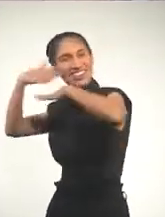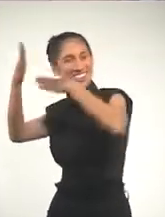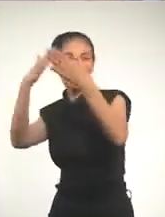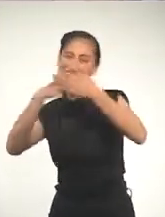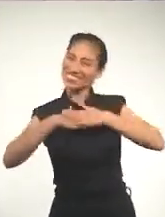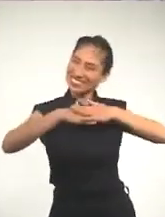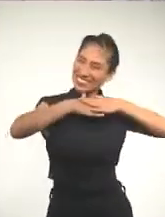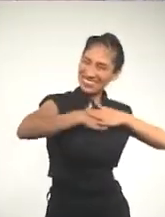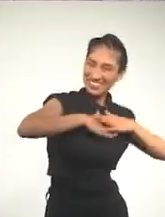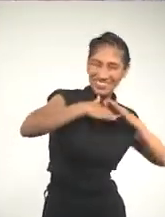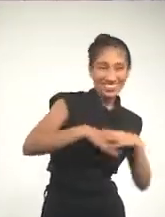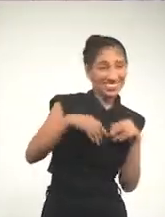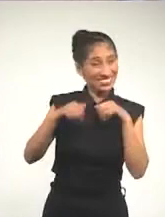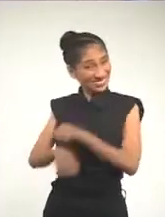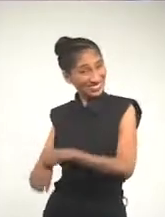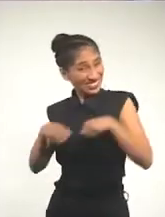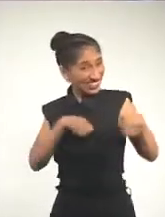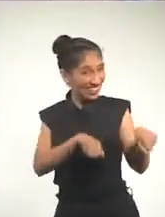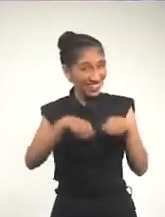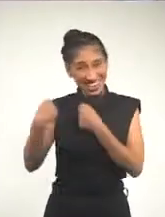ya pasará.